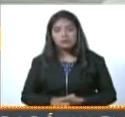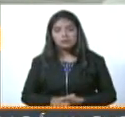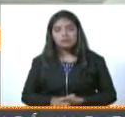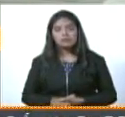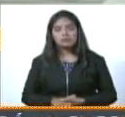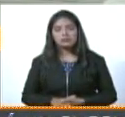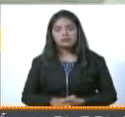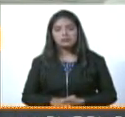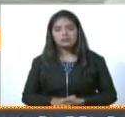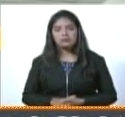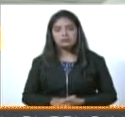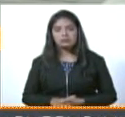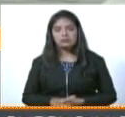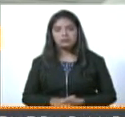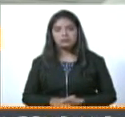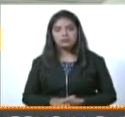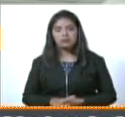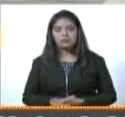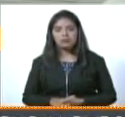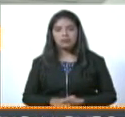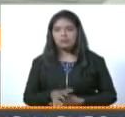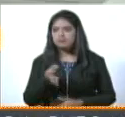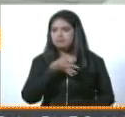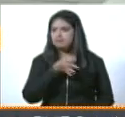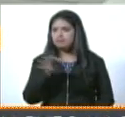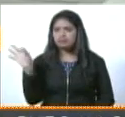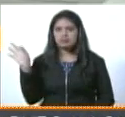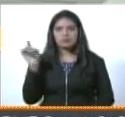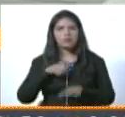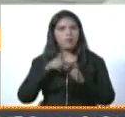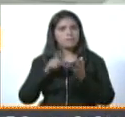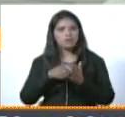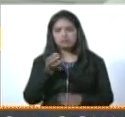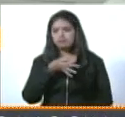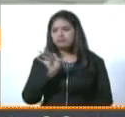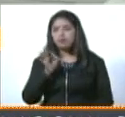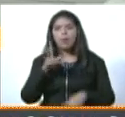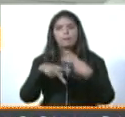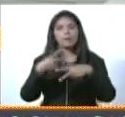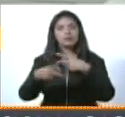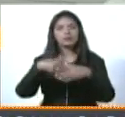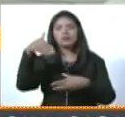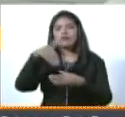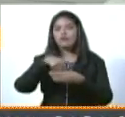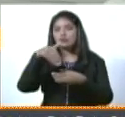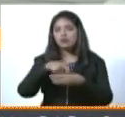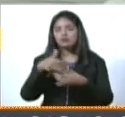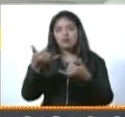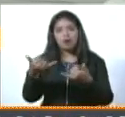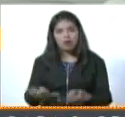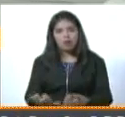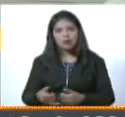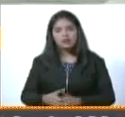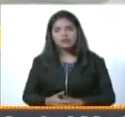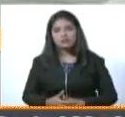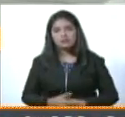llevar al éxito total el proceso de votación en esta, de